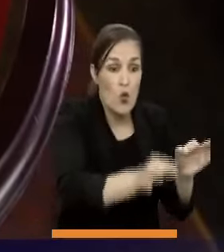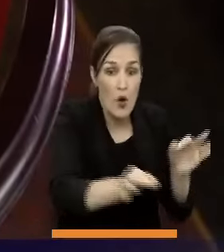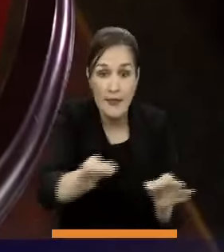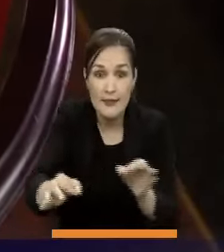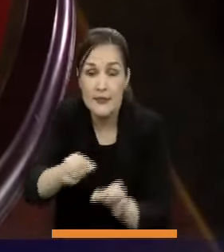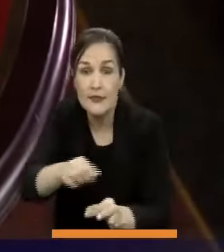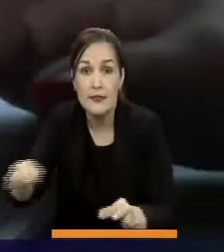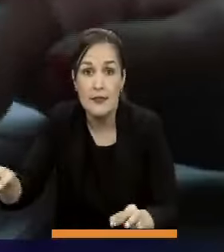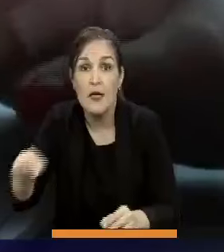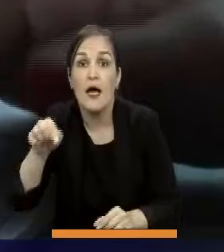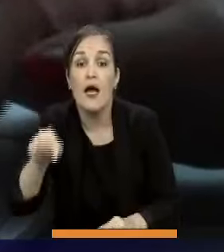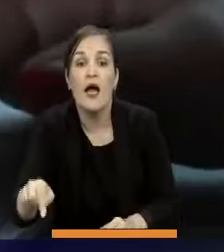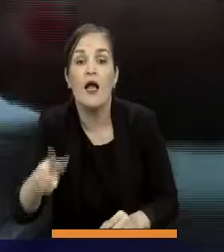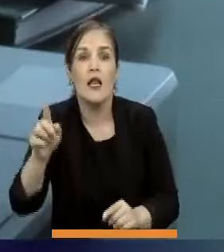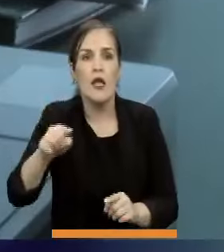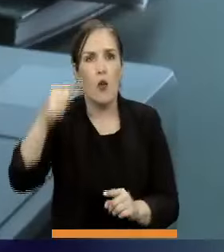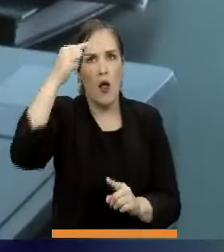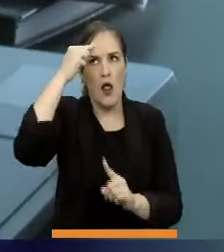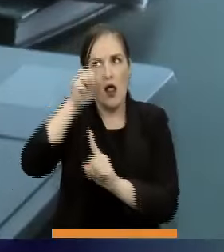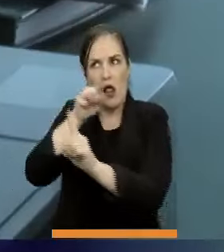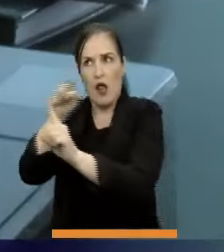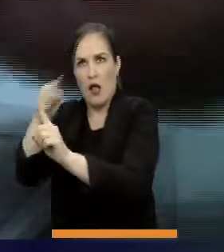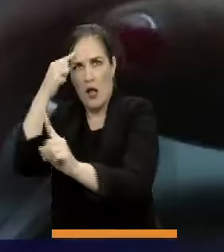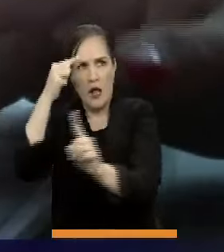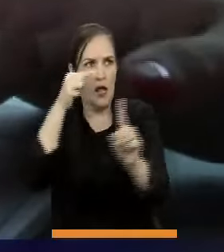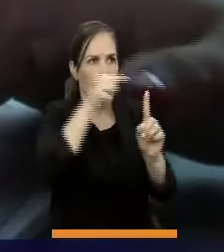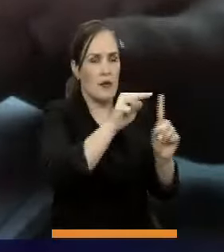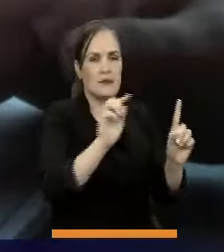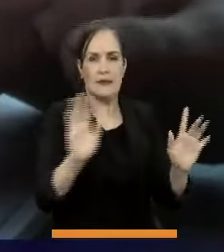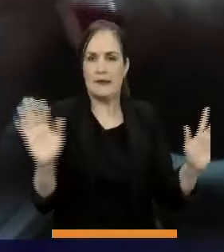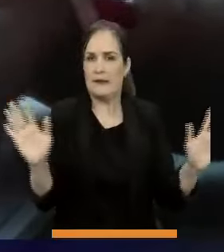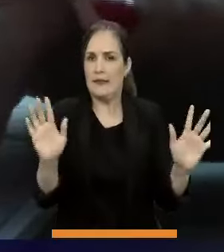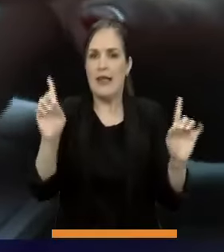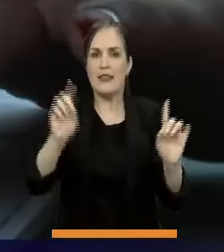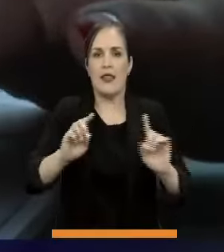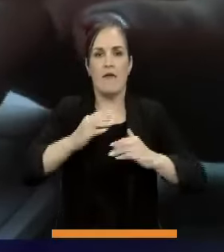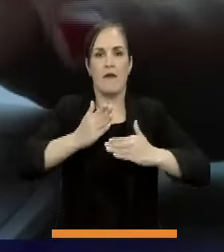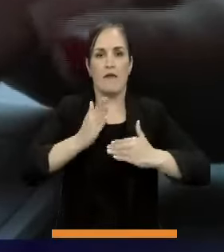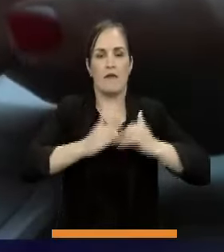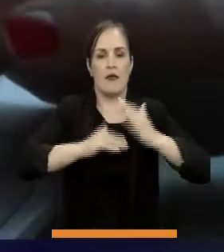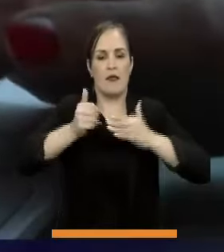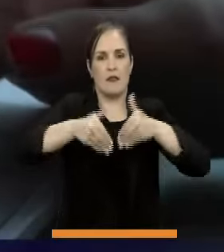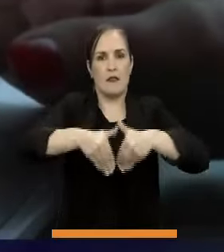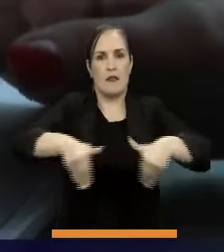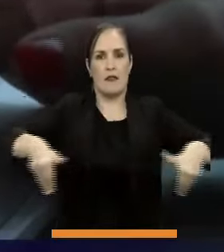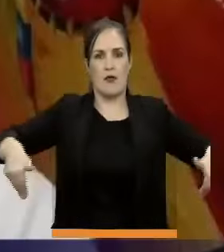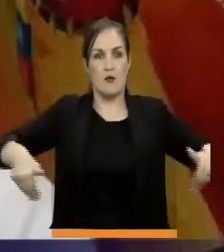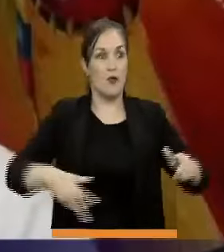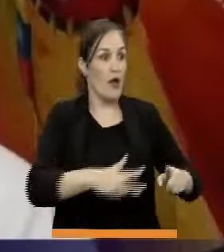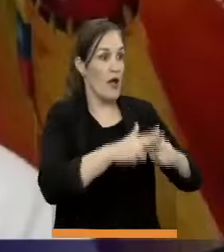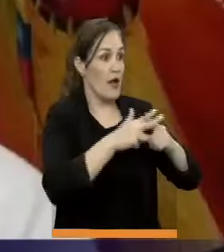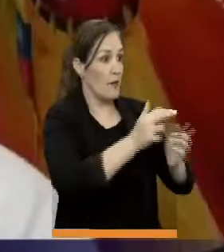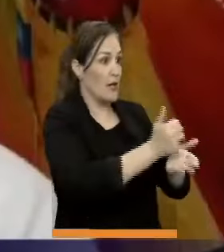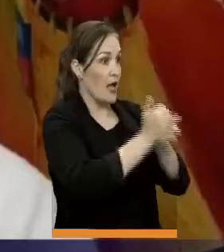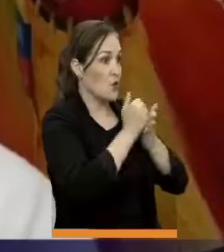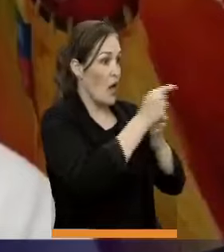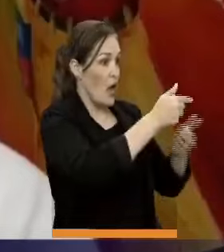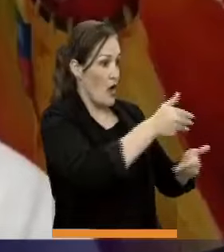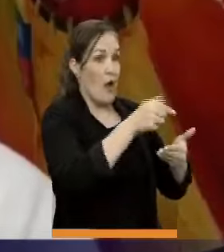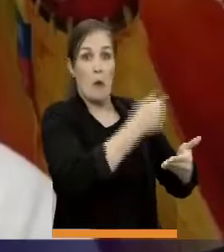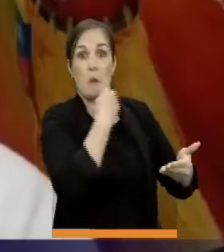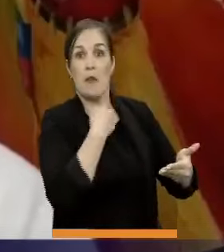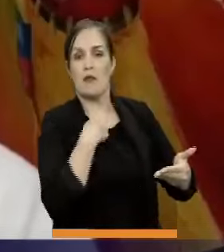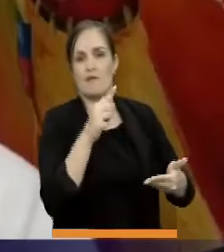estar determinadas por sesgos o prejuicios particulares que puedan estar presentes en este tipo de herramientas. Hay que tener